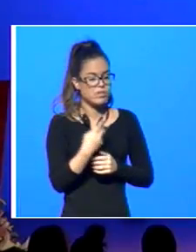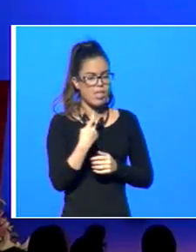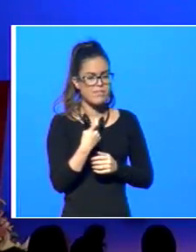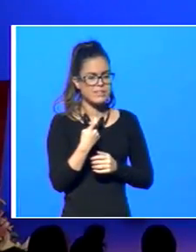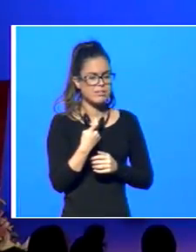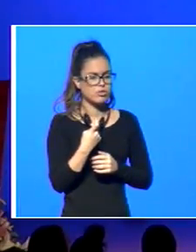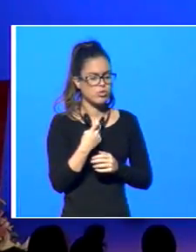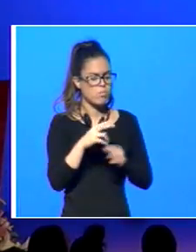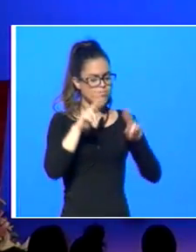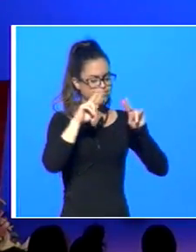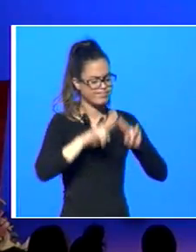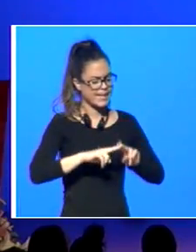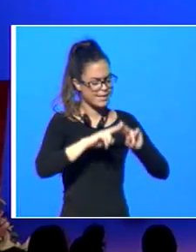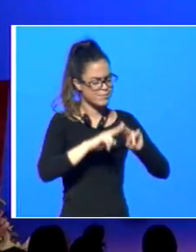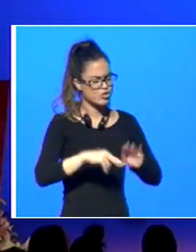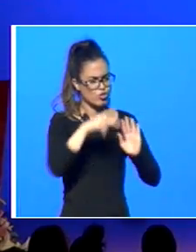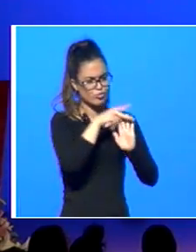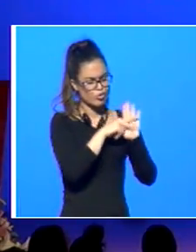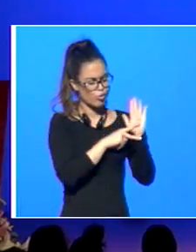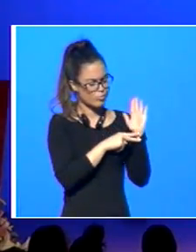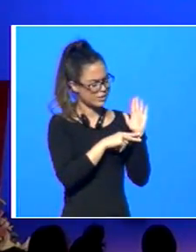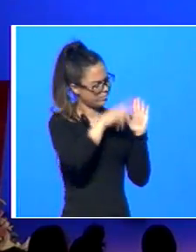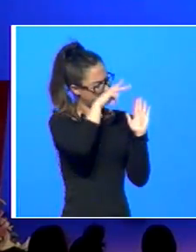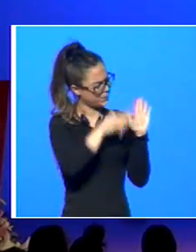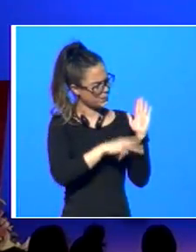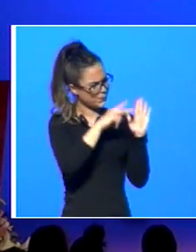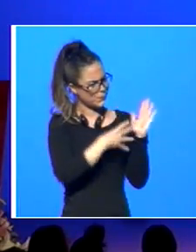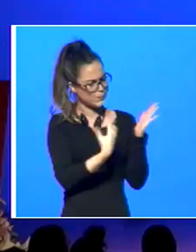revisión de toda la normativa, de todas las instrucciones,